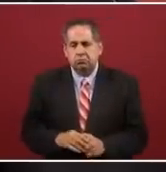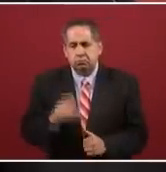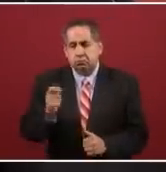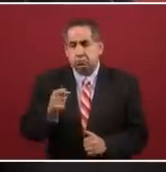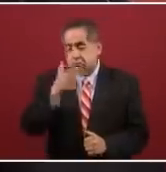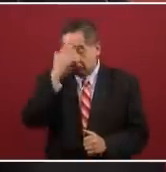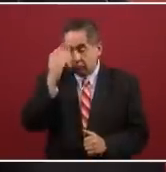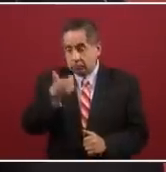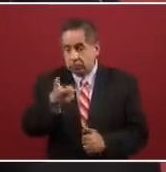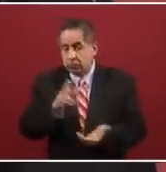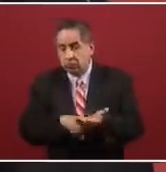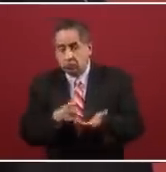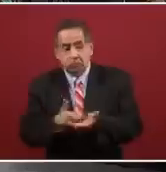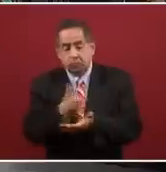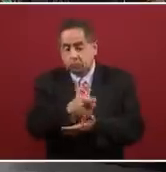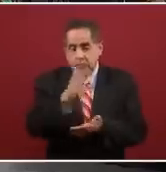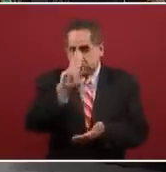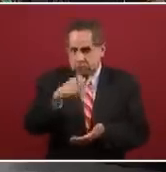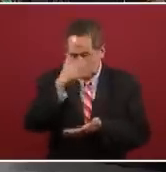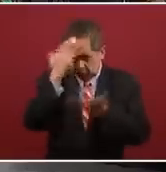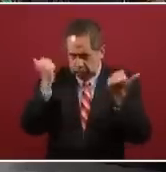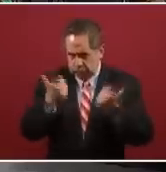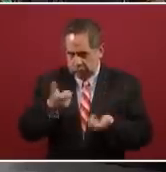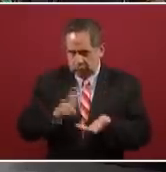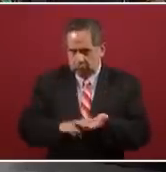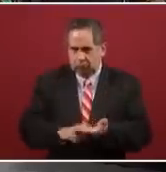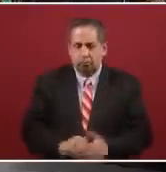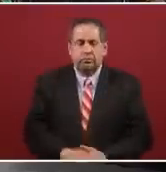no sé cuánto haya costado.